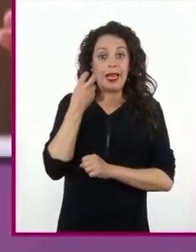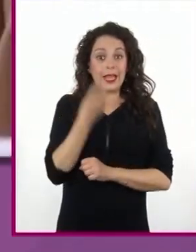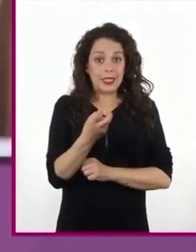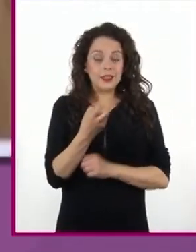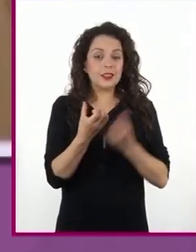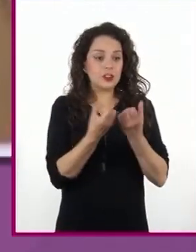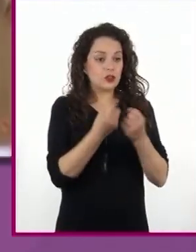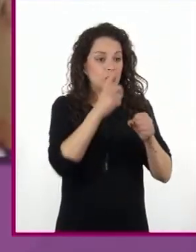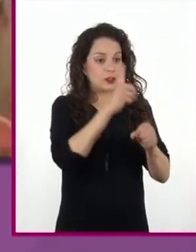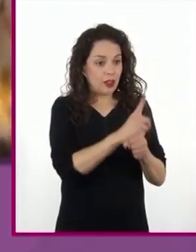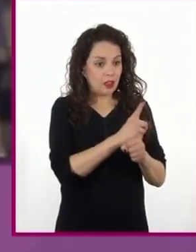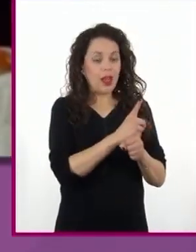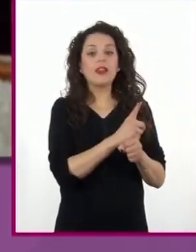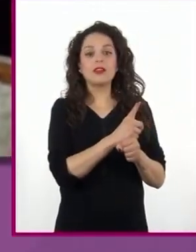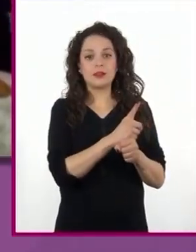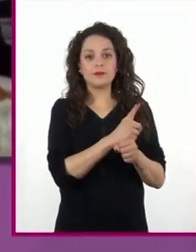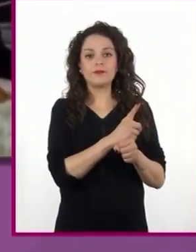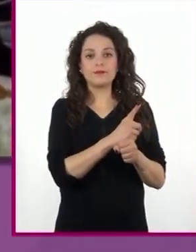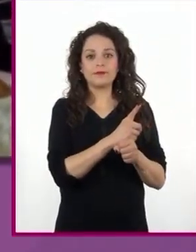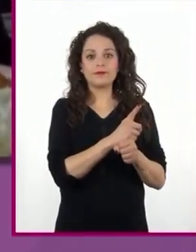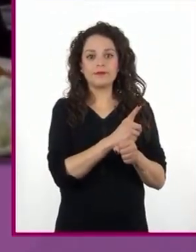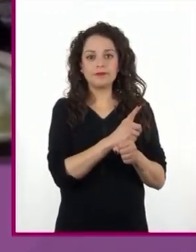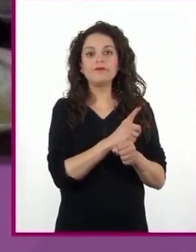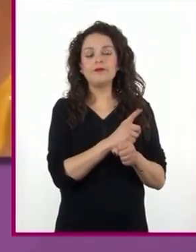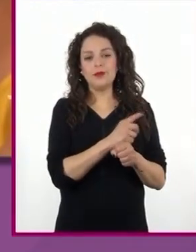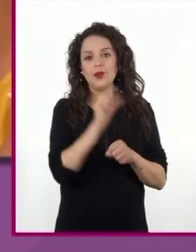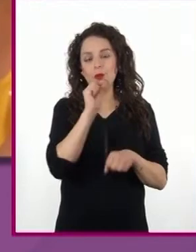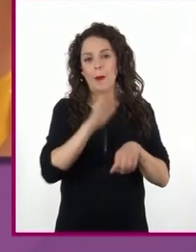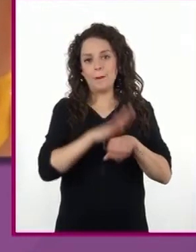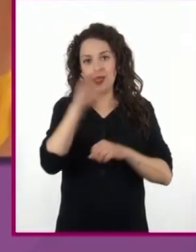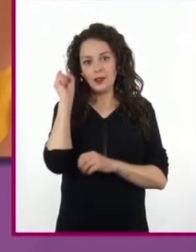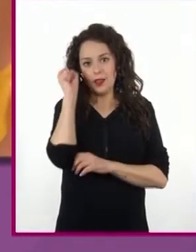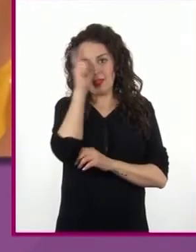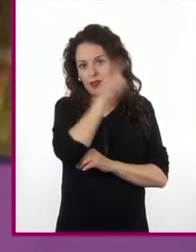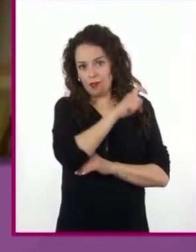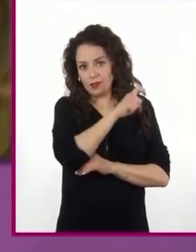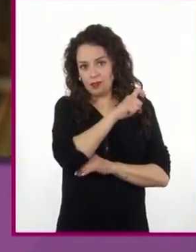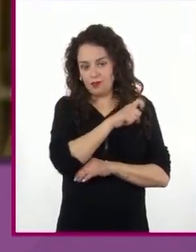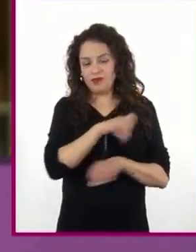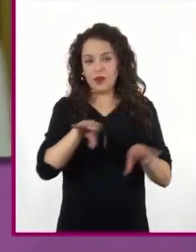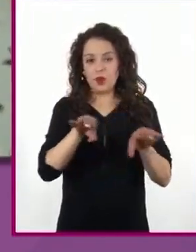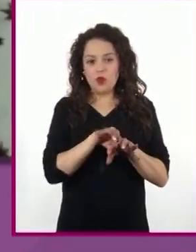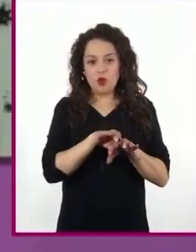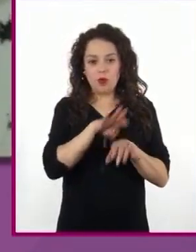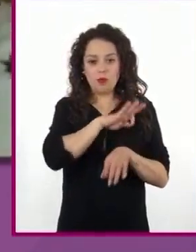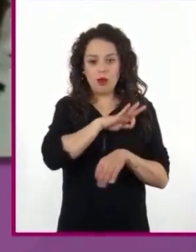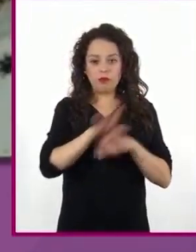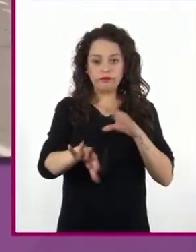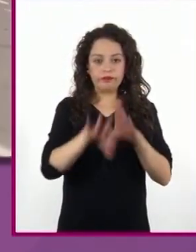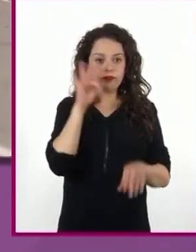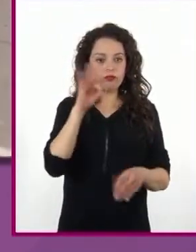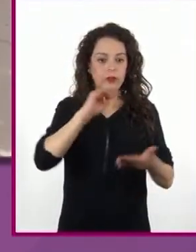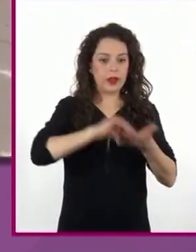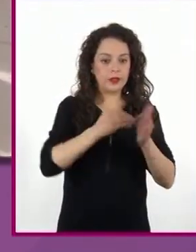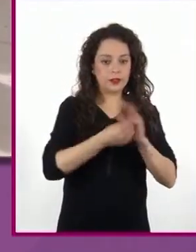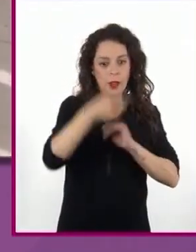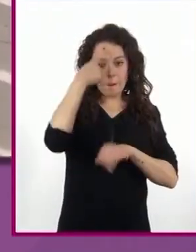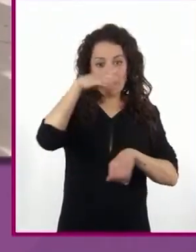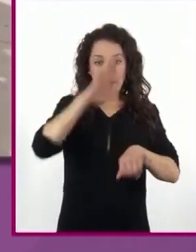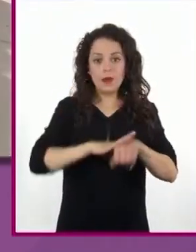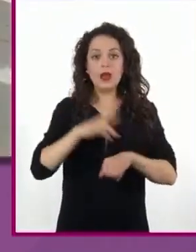las sociedades contemporáneas sean más complejas y nos obliga a encontrar estrategias para mejorar la